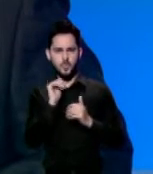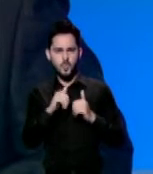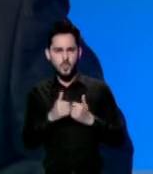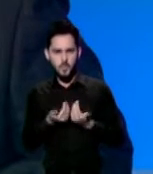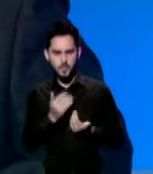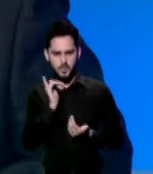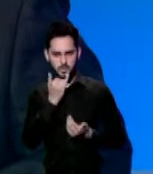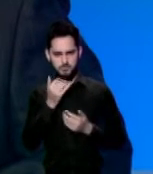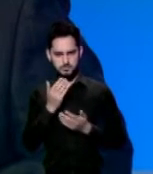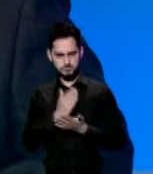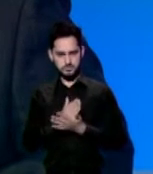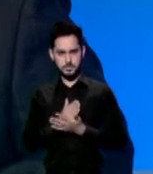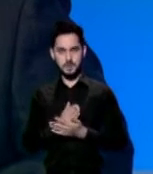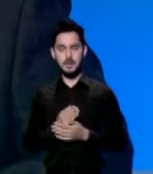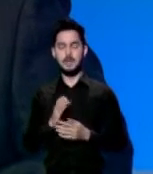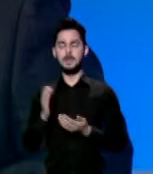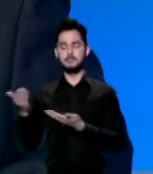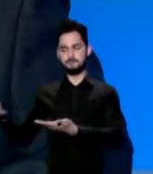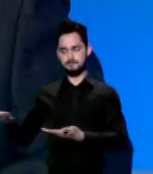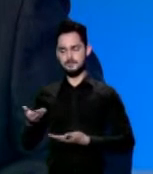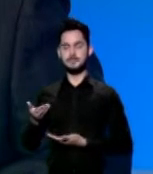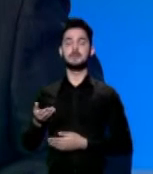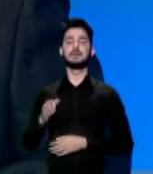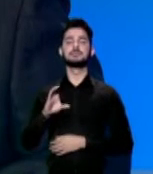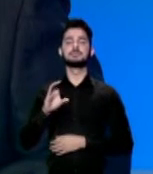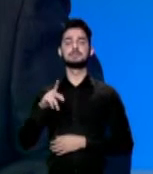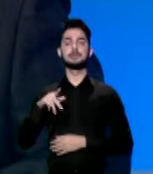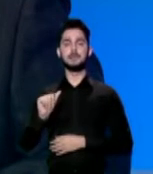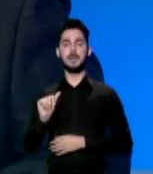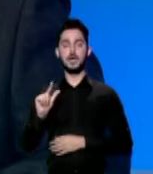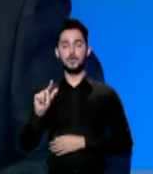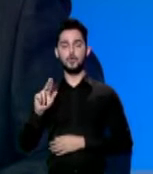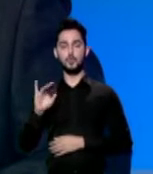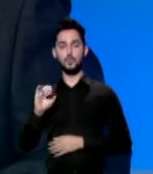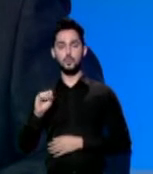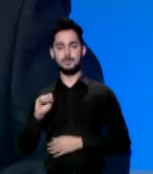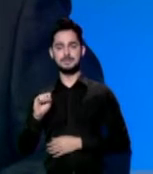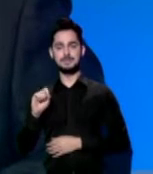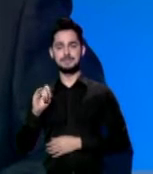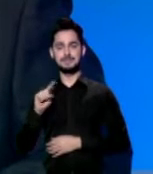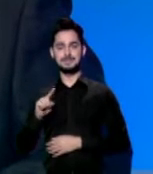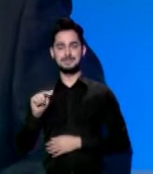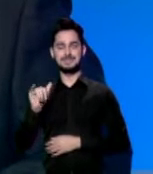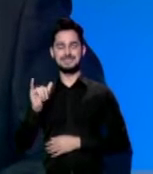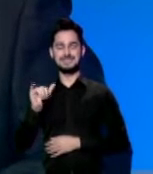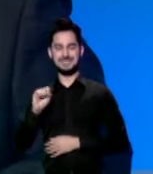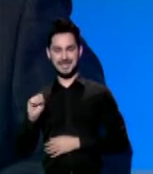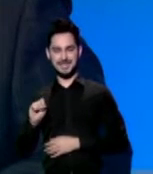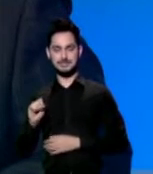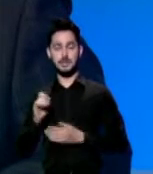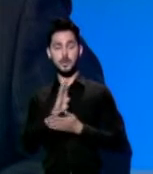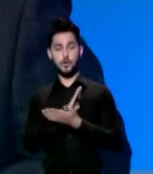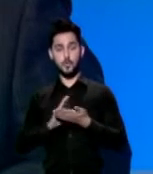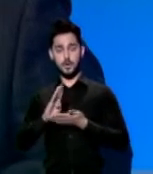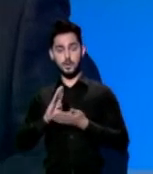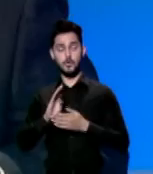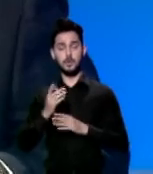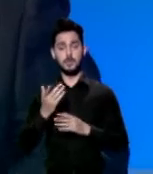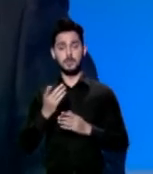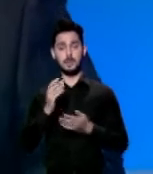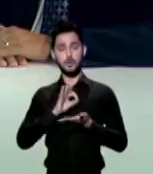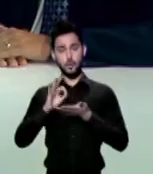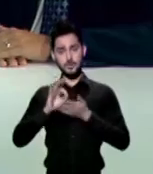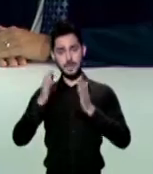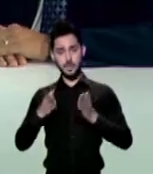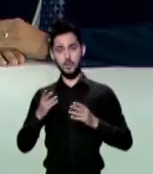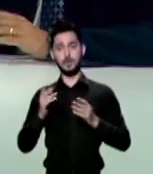otros aspectos, le damos la bienvenida al CPA Luis Saya García, presidente electo del Colegio de Contadores Públicos Autorizados, a quien le damos las gracias por estar